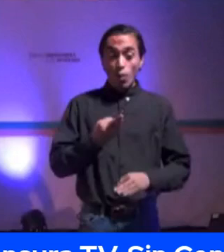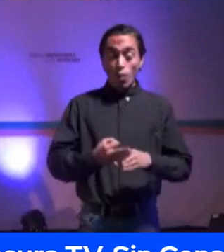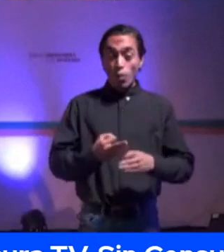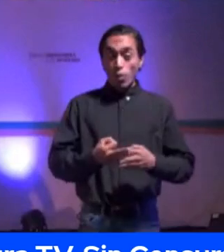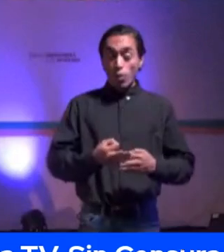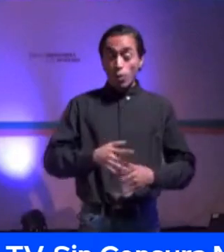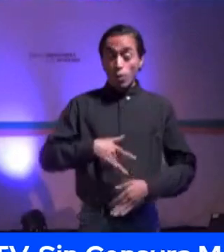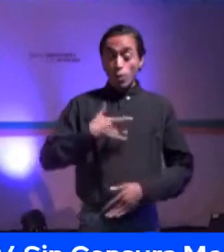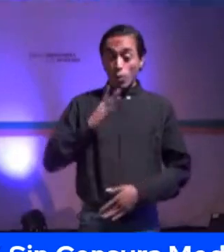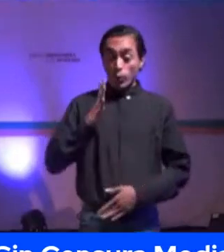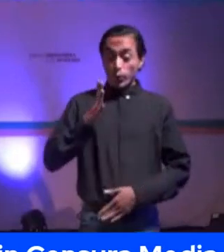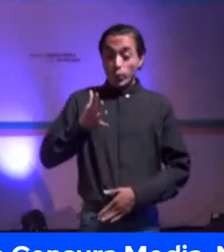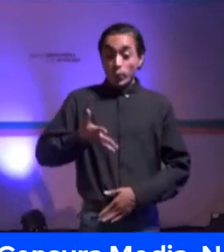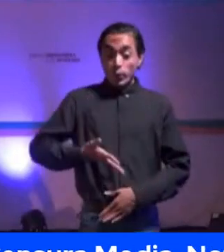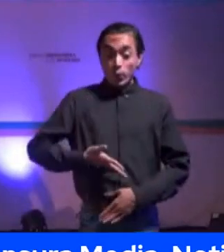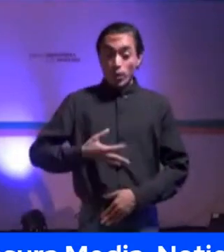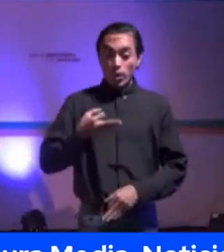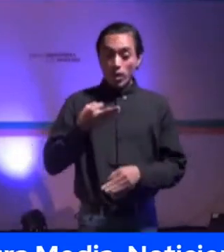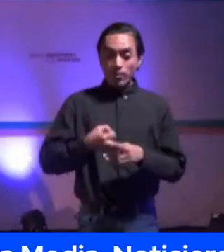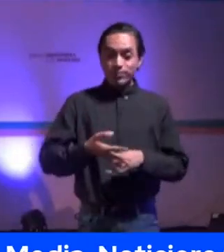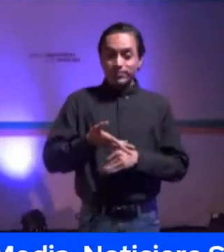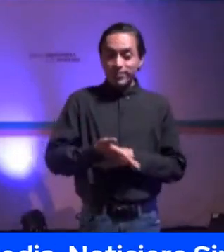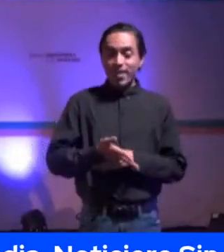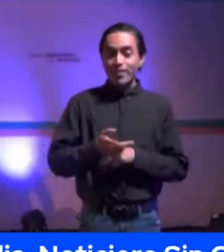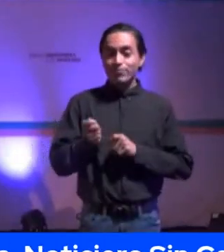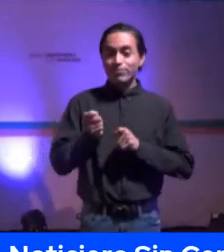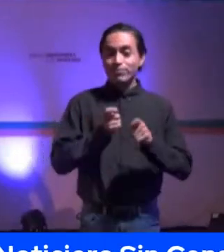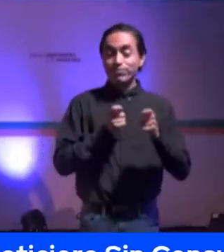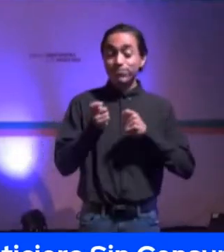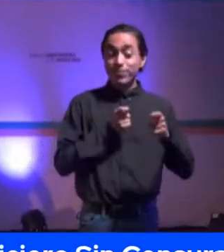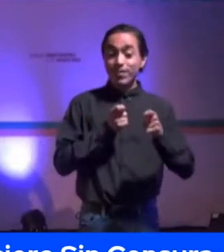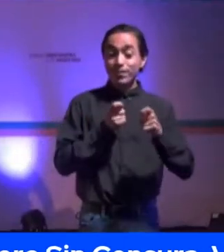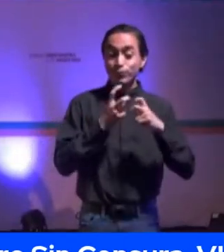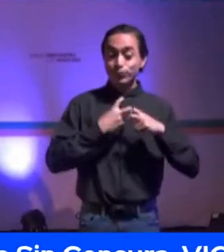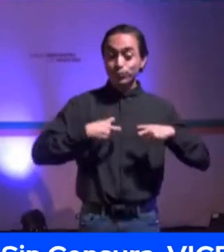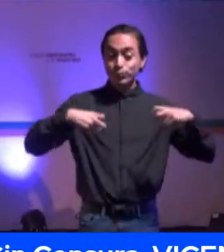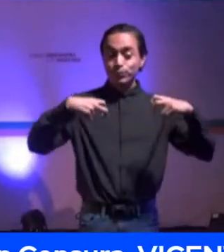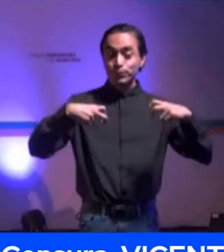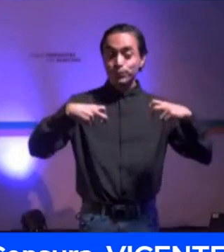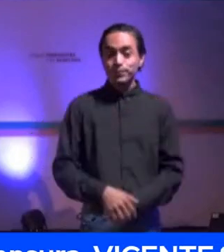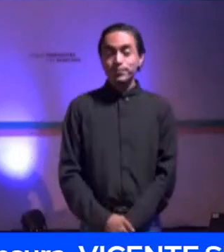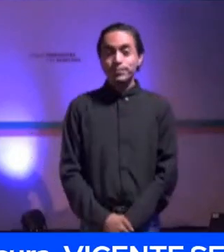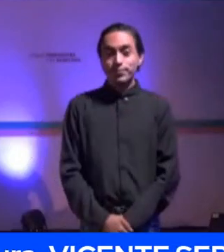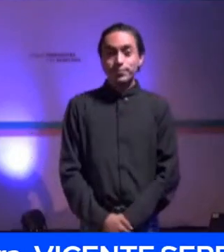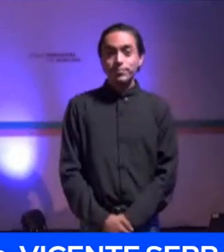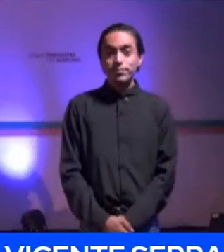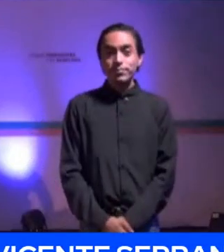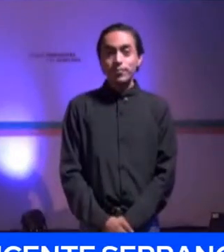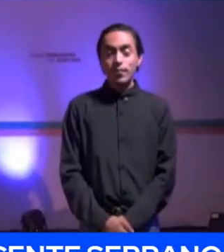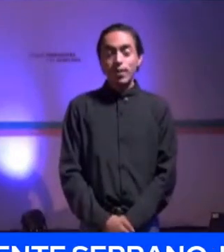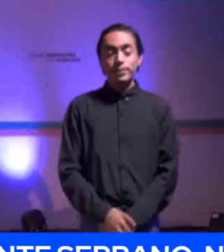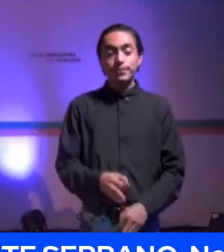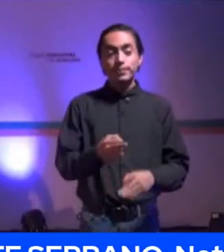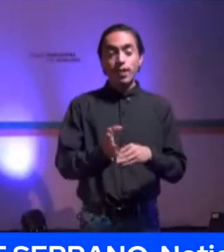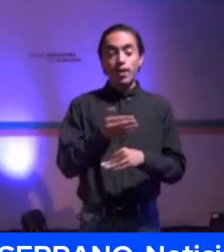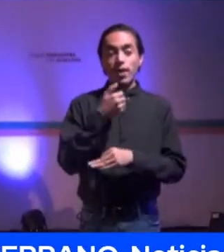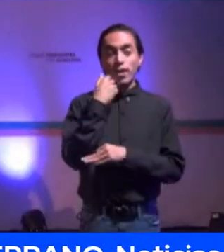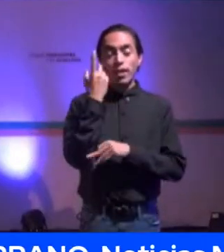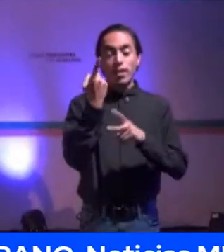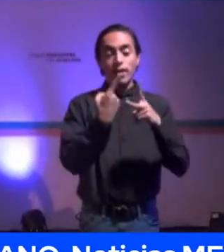de ser el anfitrión de esta mesa de debate, este moderador, y permítanme iniciar, por